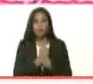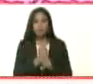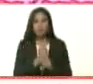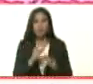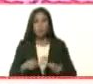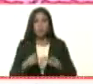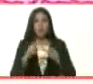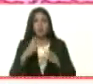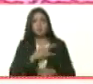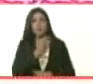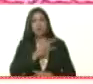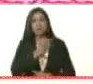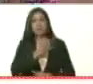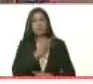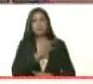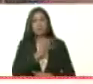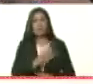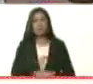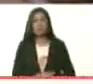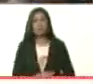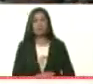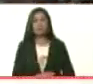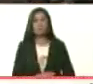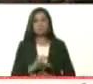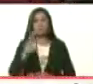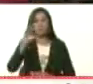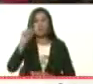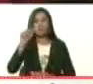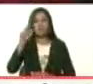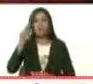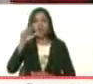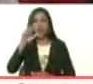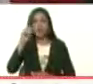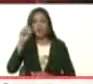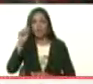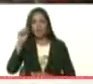sector universitario, Carlos López.